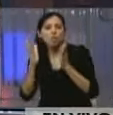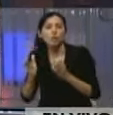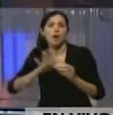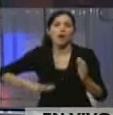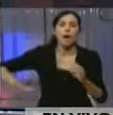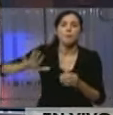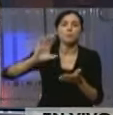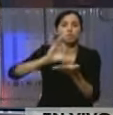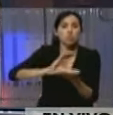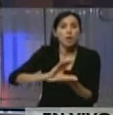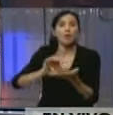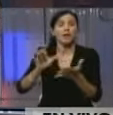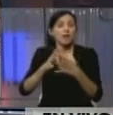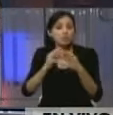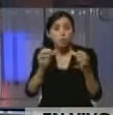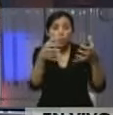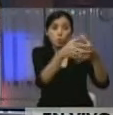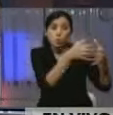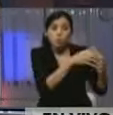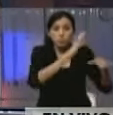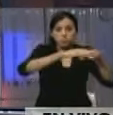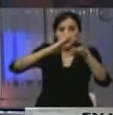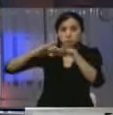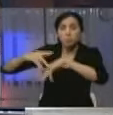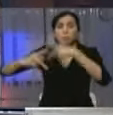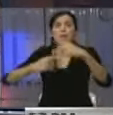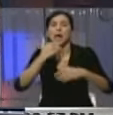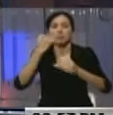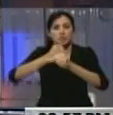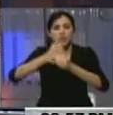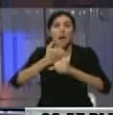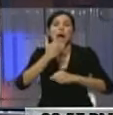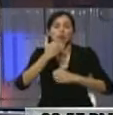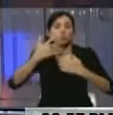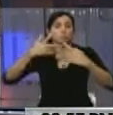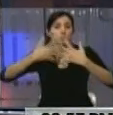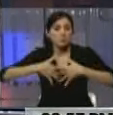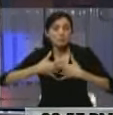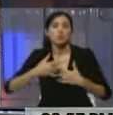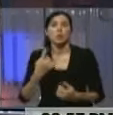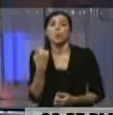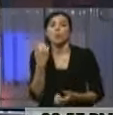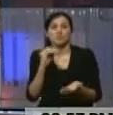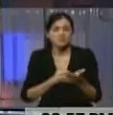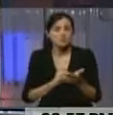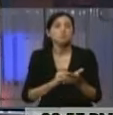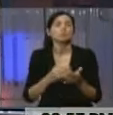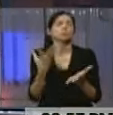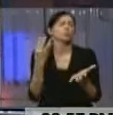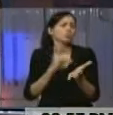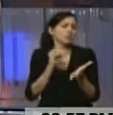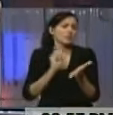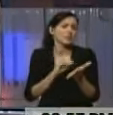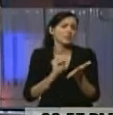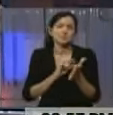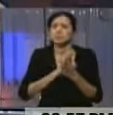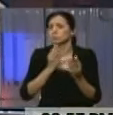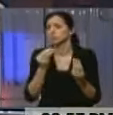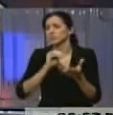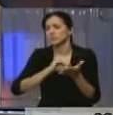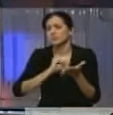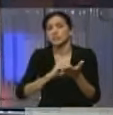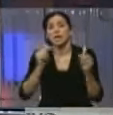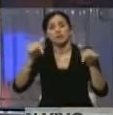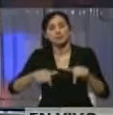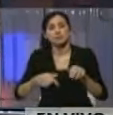a todos los sectores, a todos los sectores. Una y mil veces se los he dicho. Y aquí vamos, con la